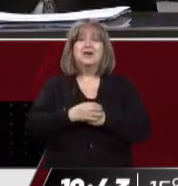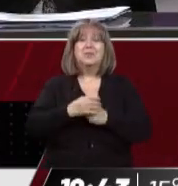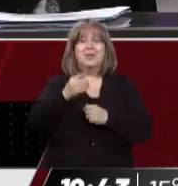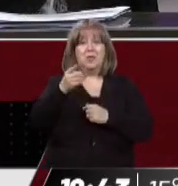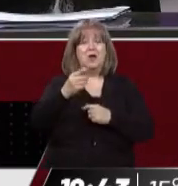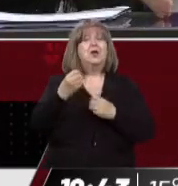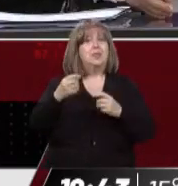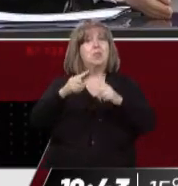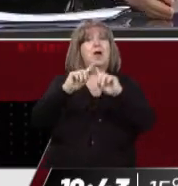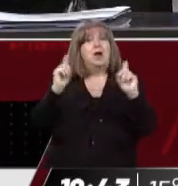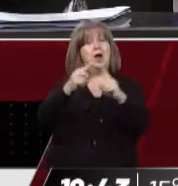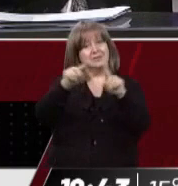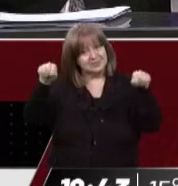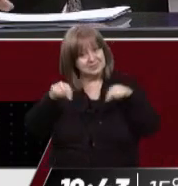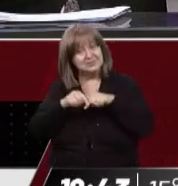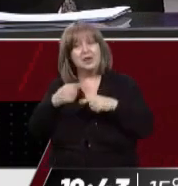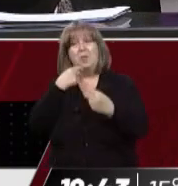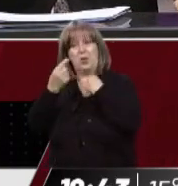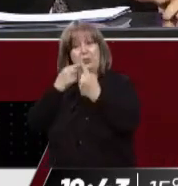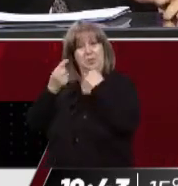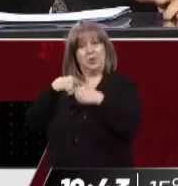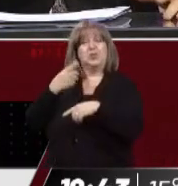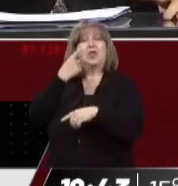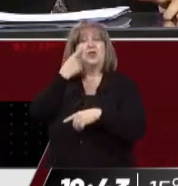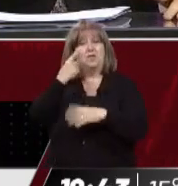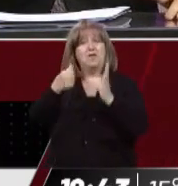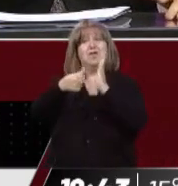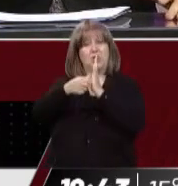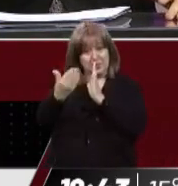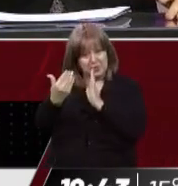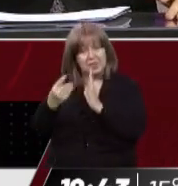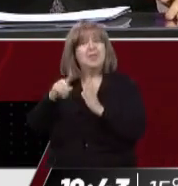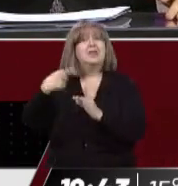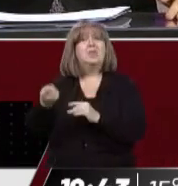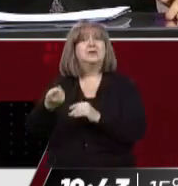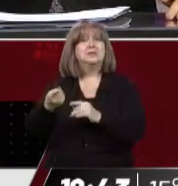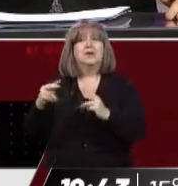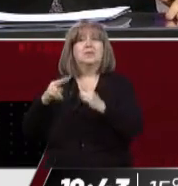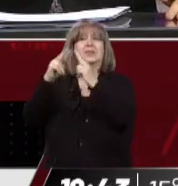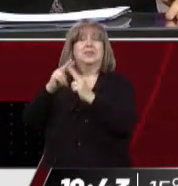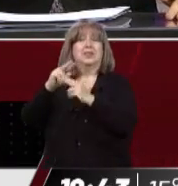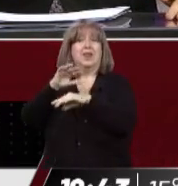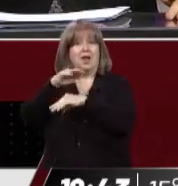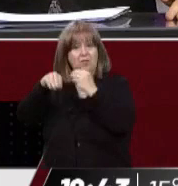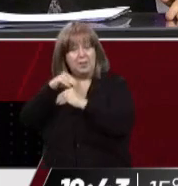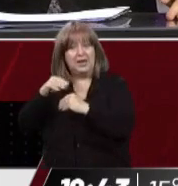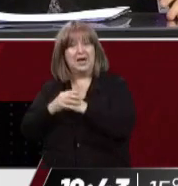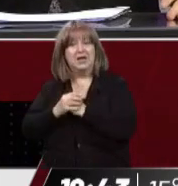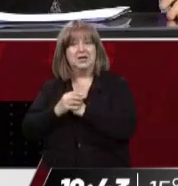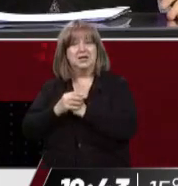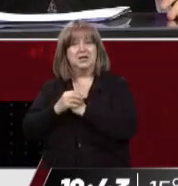salida del estadio. Estuviste ahí en esa oficina, te preguntaron dónde vivís, tu nombre, todo. ¿De ahí cuándo te reencontraste con tu tío, con la gente con la que fuiste al